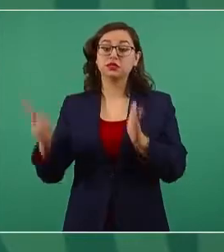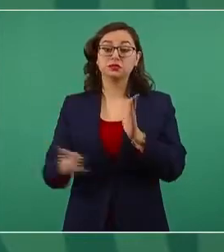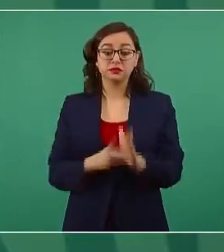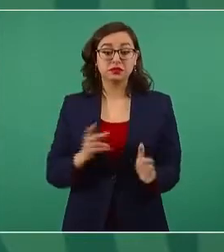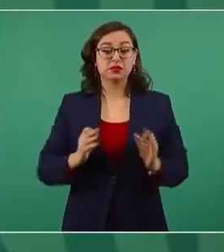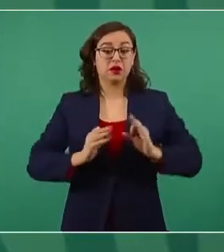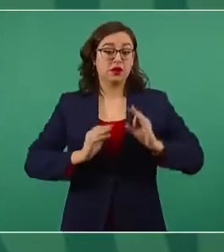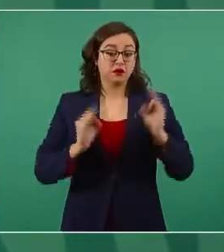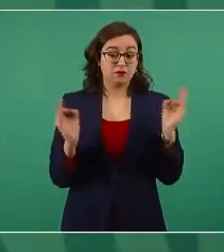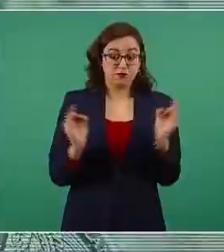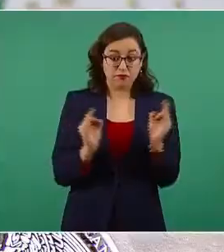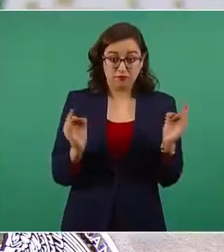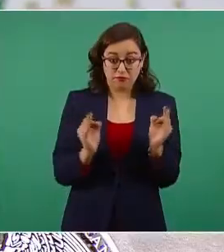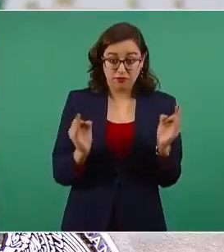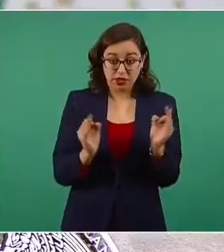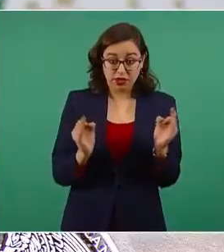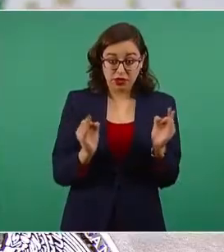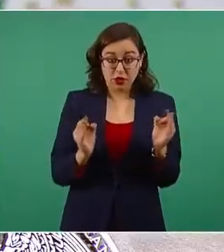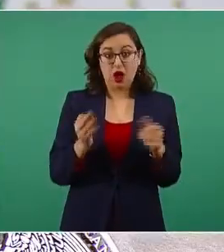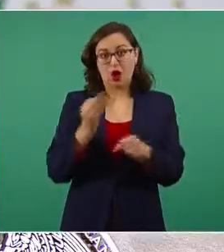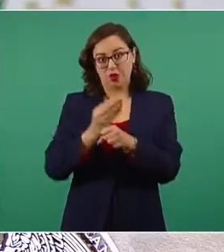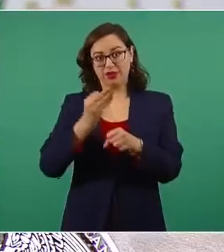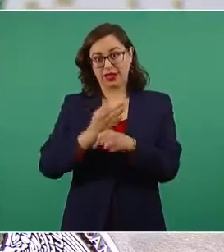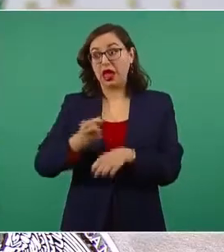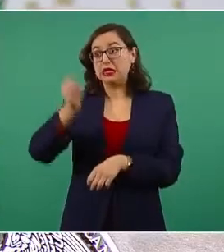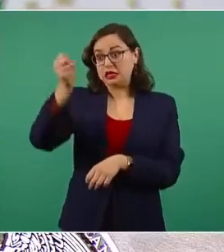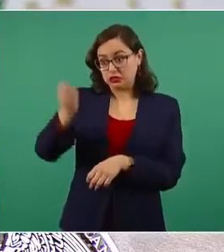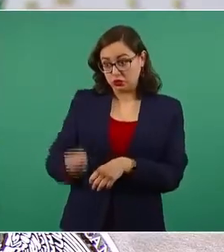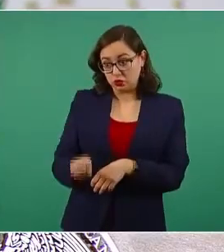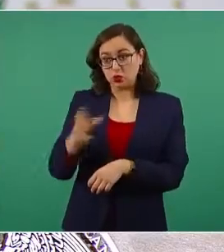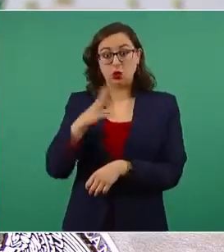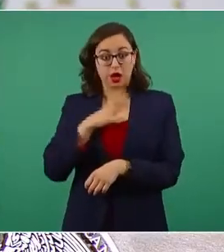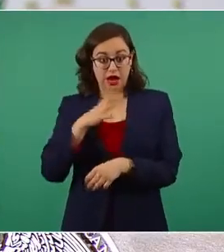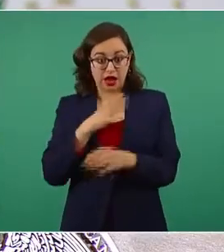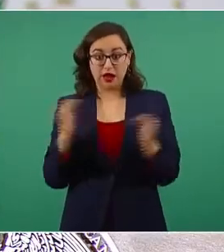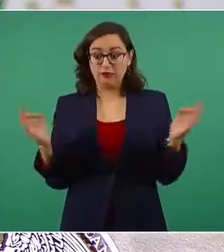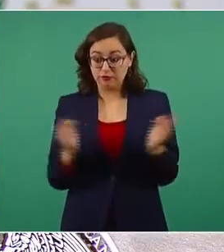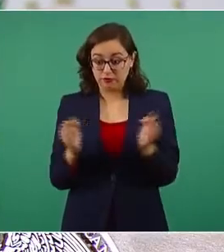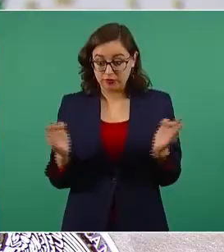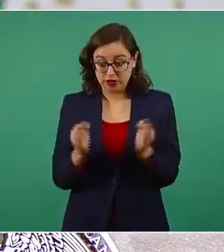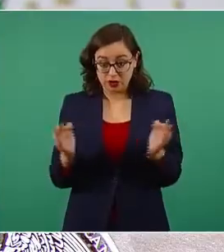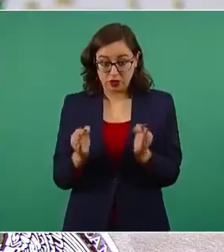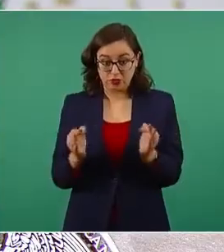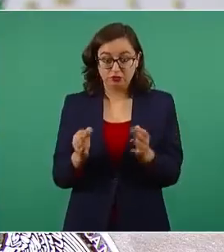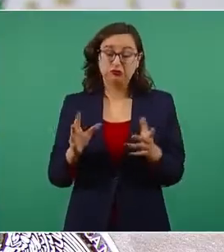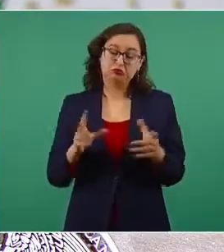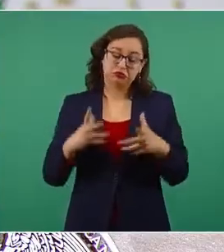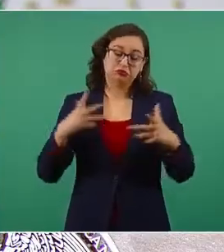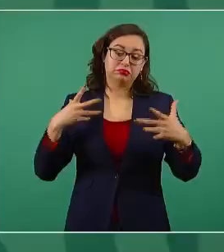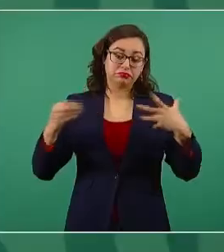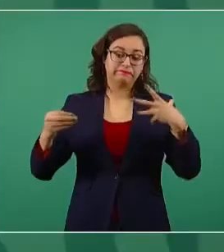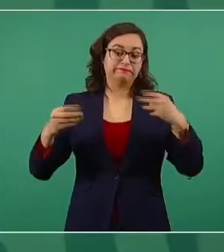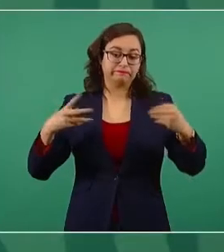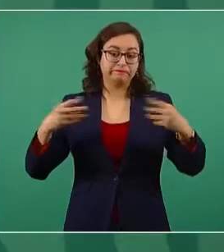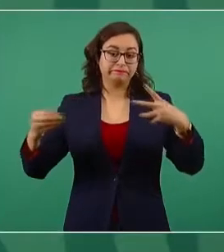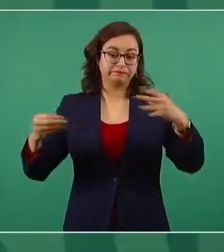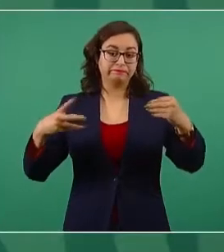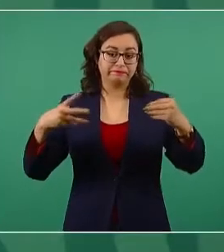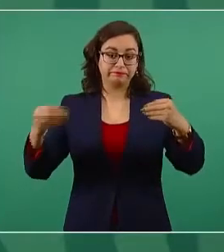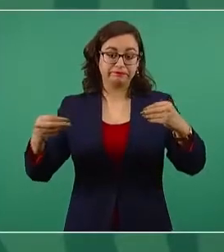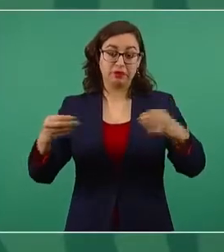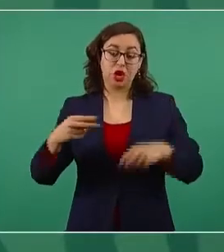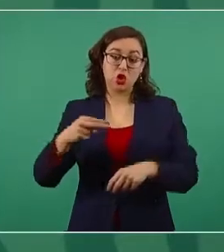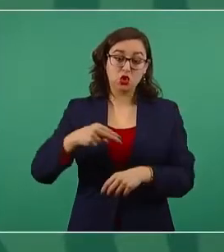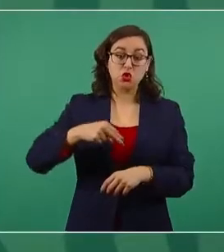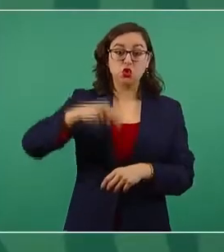en el caso de ahora es en el hemisferio sur, es más probable que esto, una vez que ocurra, se expanda. En el hemisferio